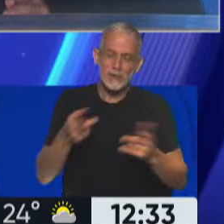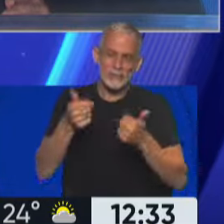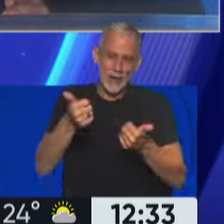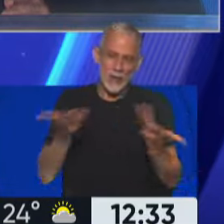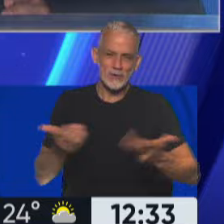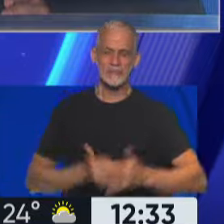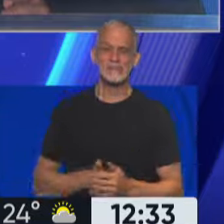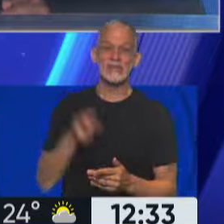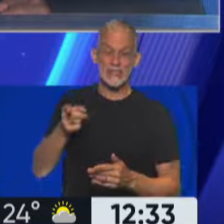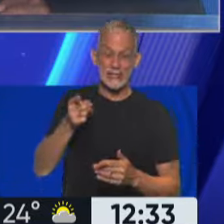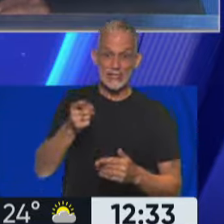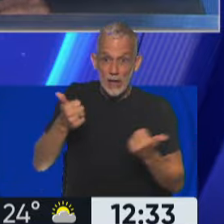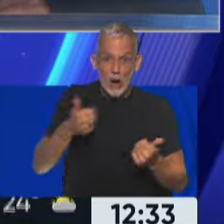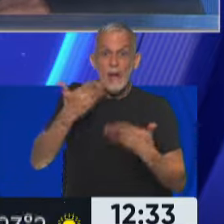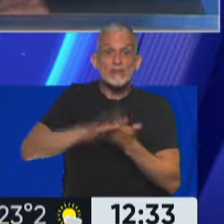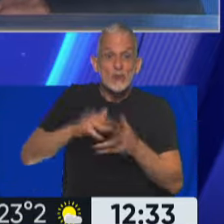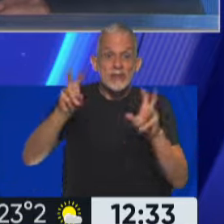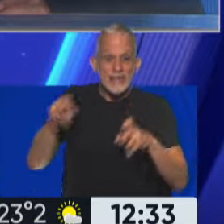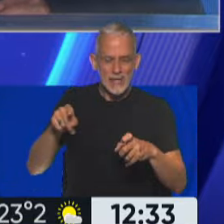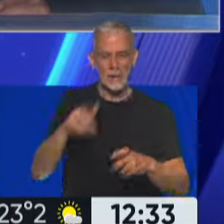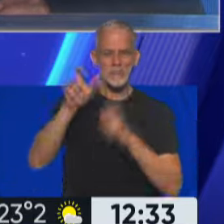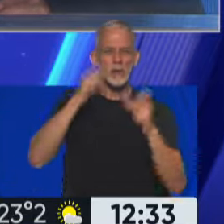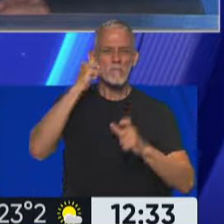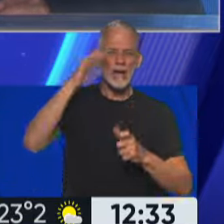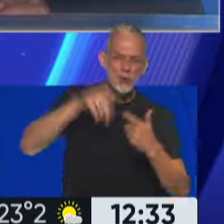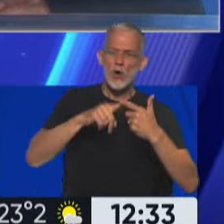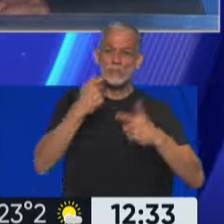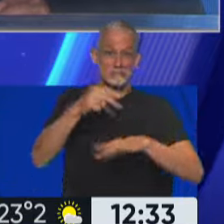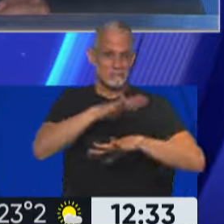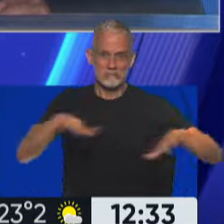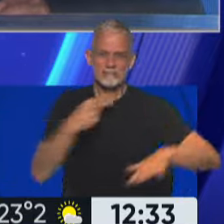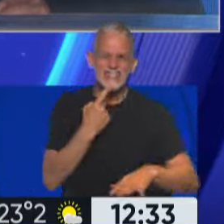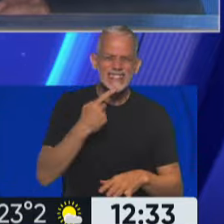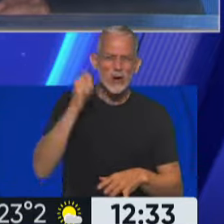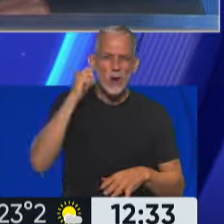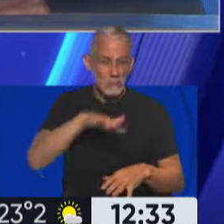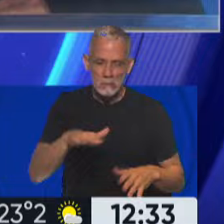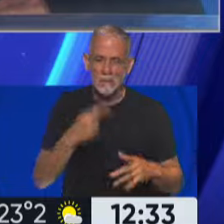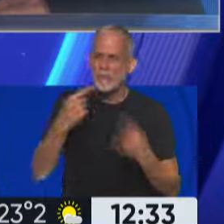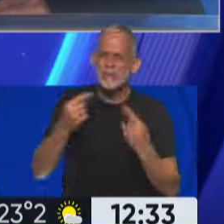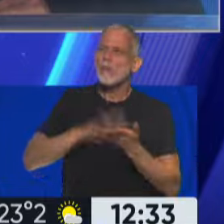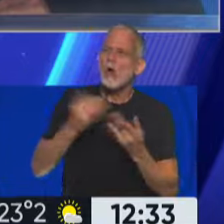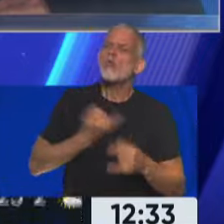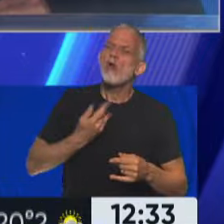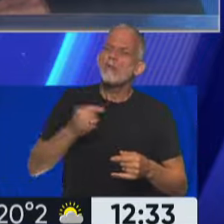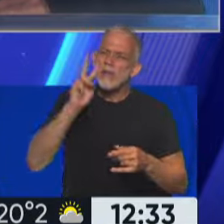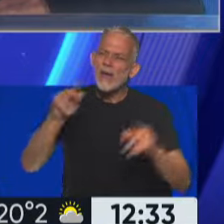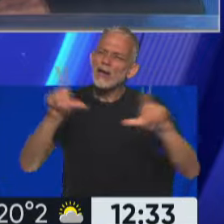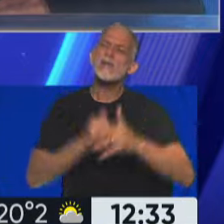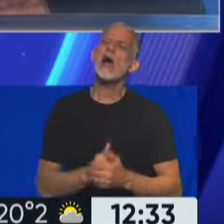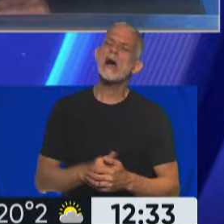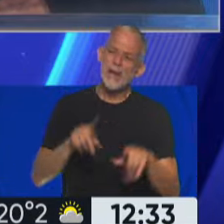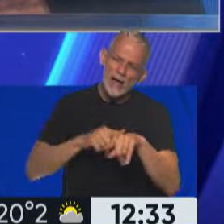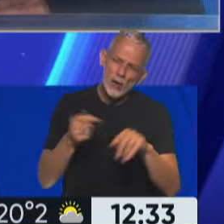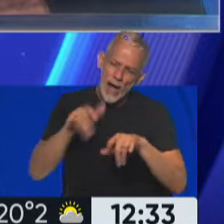es eso que se hable que personas mayores pibes este estén preguntando por dónde se puede ver a qué hora